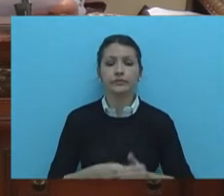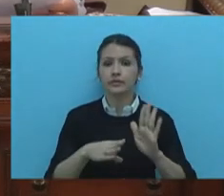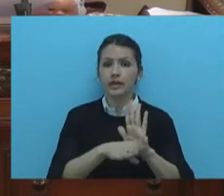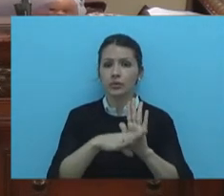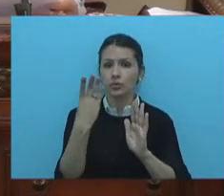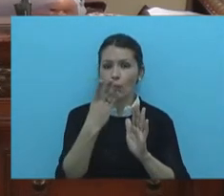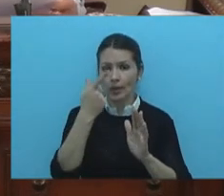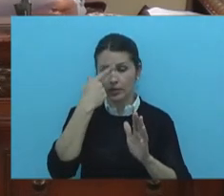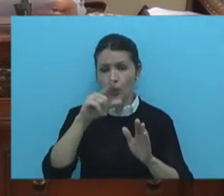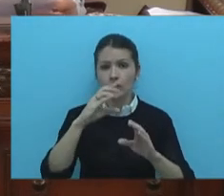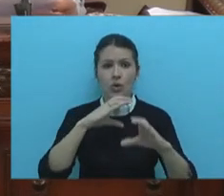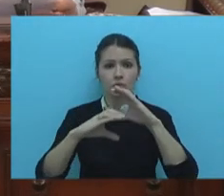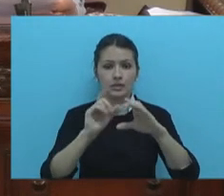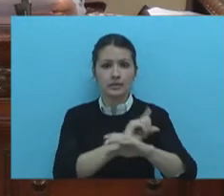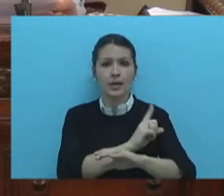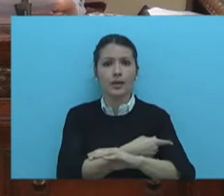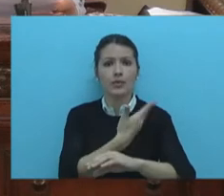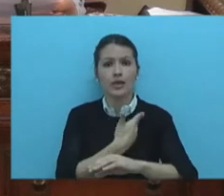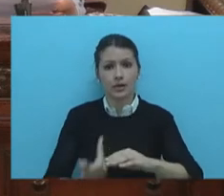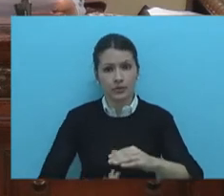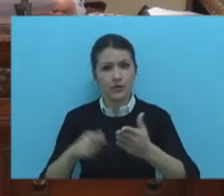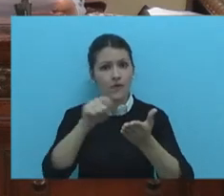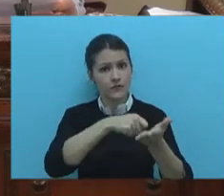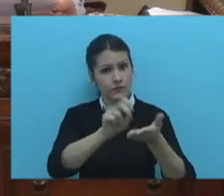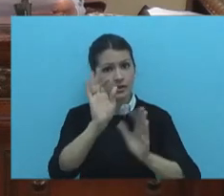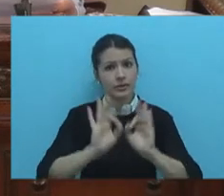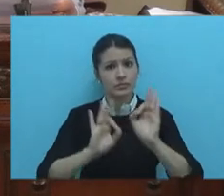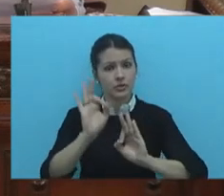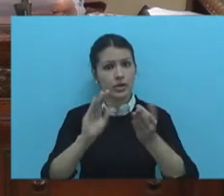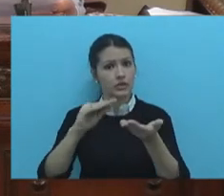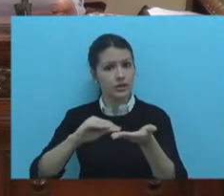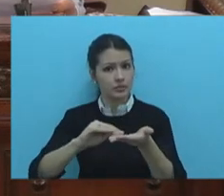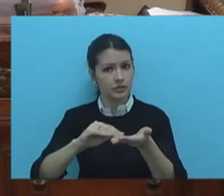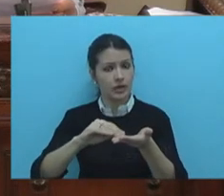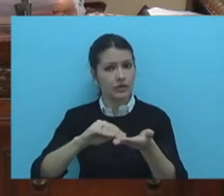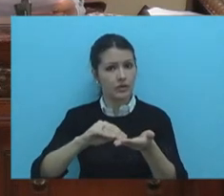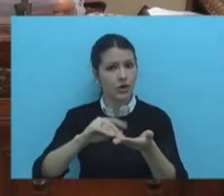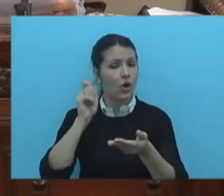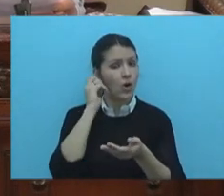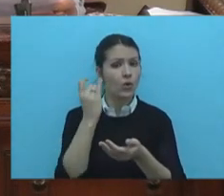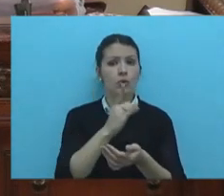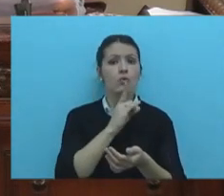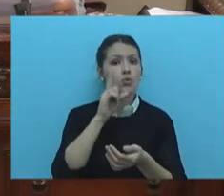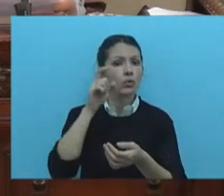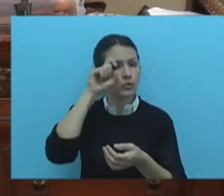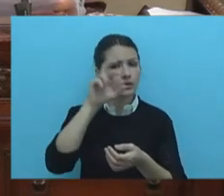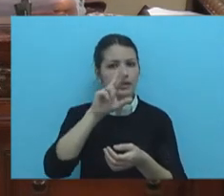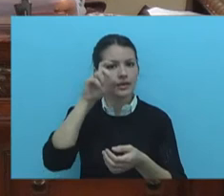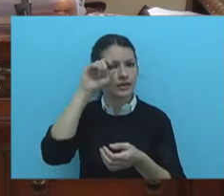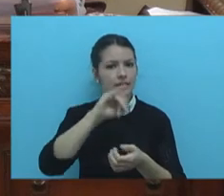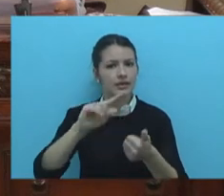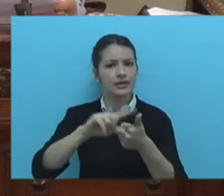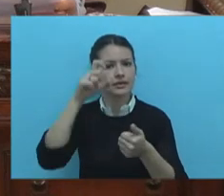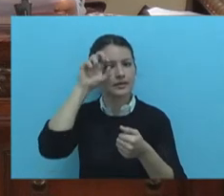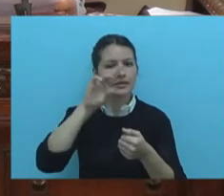Poder Ejecutivo. Los autores del proyecto son los diputados Milton Gutiérrez, Eros Ruiz,